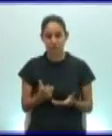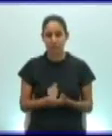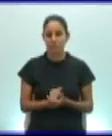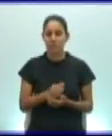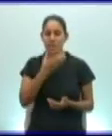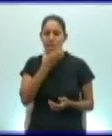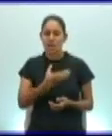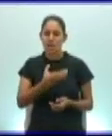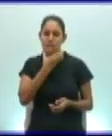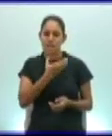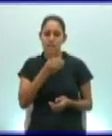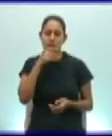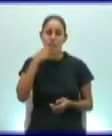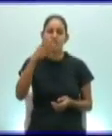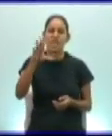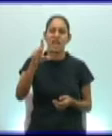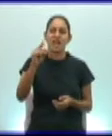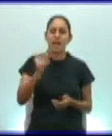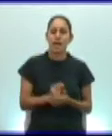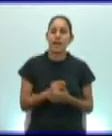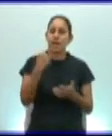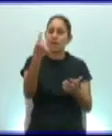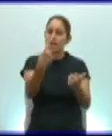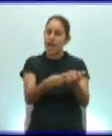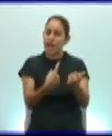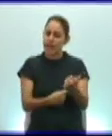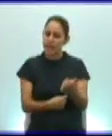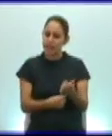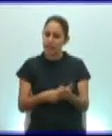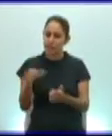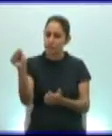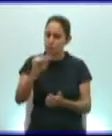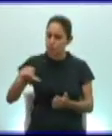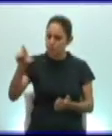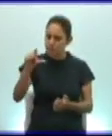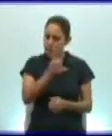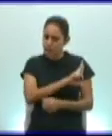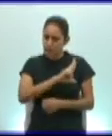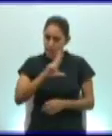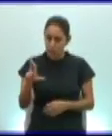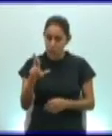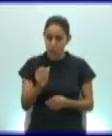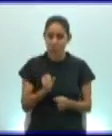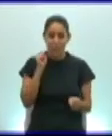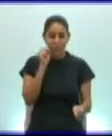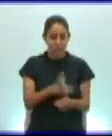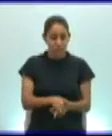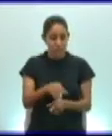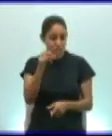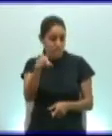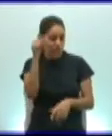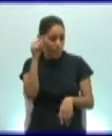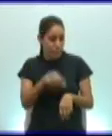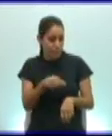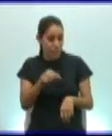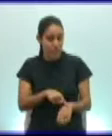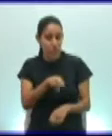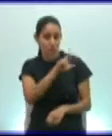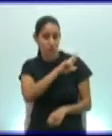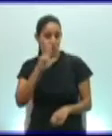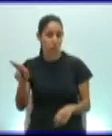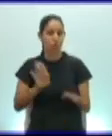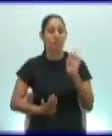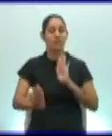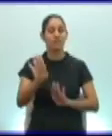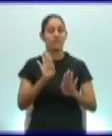Fidel declara el carácter socialista de la revolución y cómo a partir de ese momento la defensa de la revolución se hacía sobre